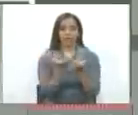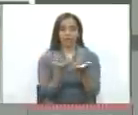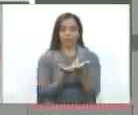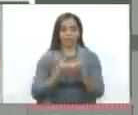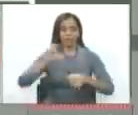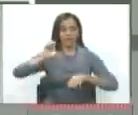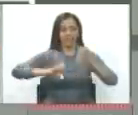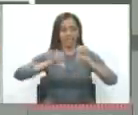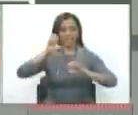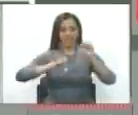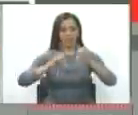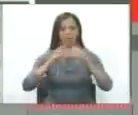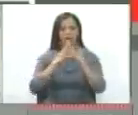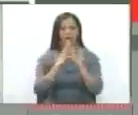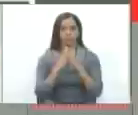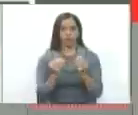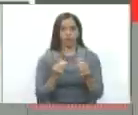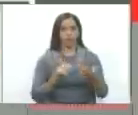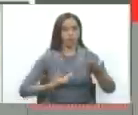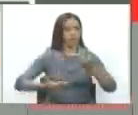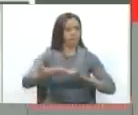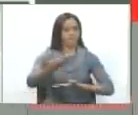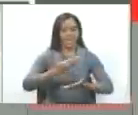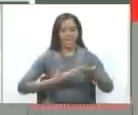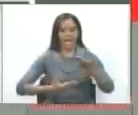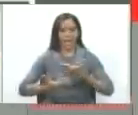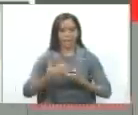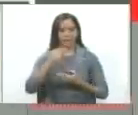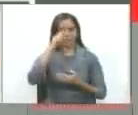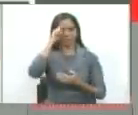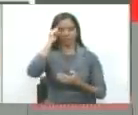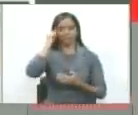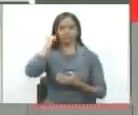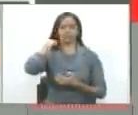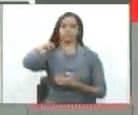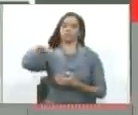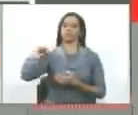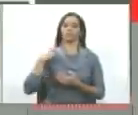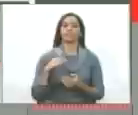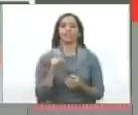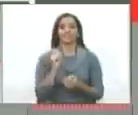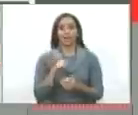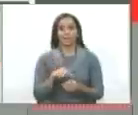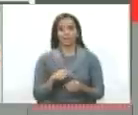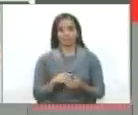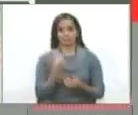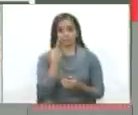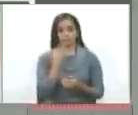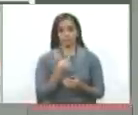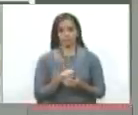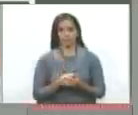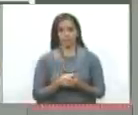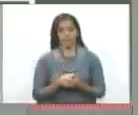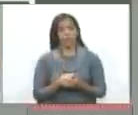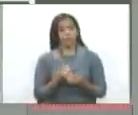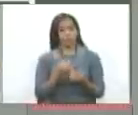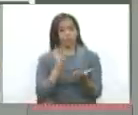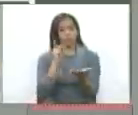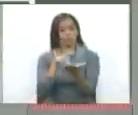las fórmulas de intercambio, pero además para inter... Mire, uno va a muchos